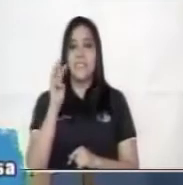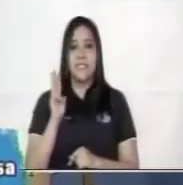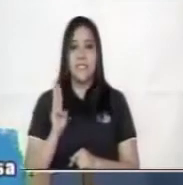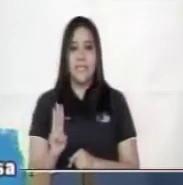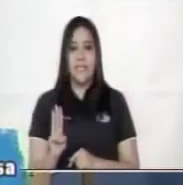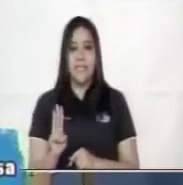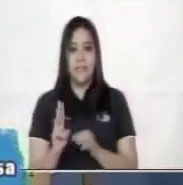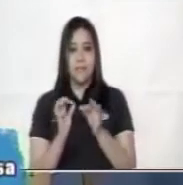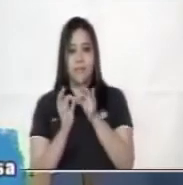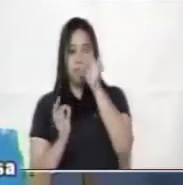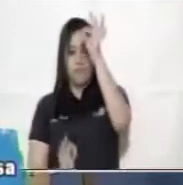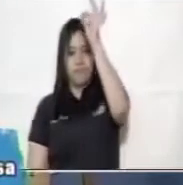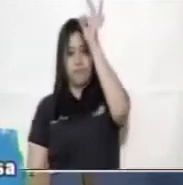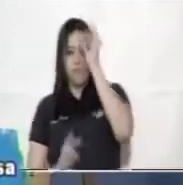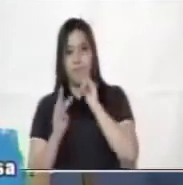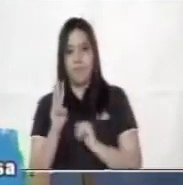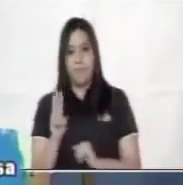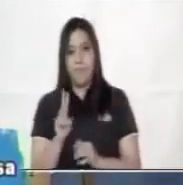positivo.